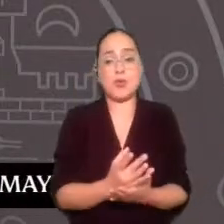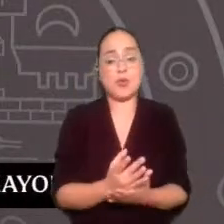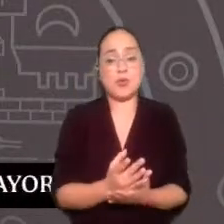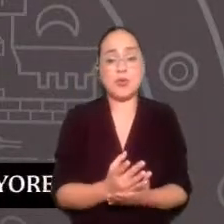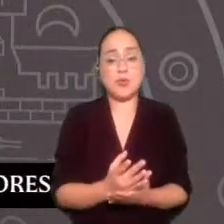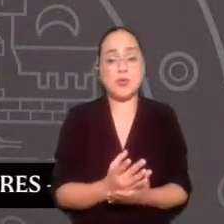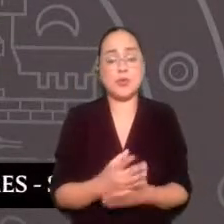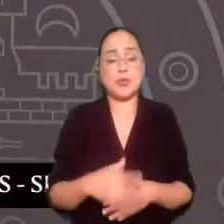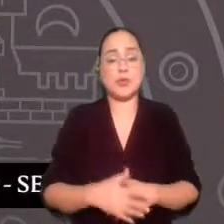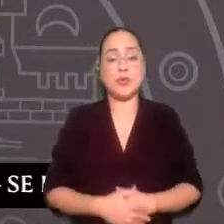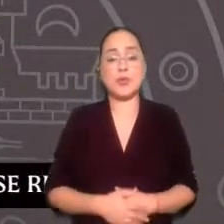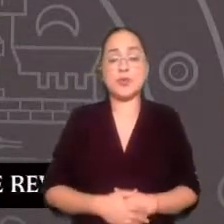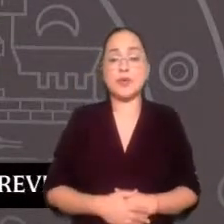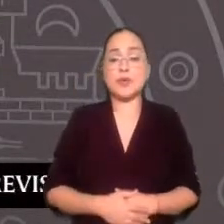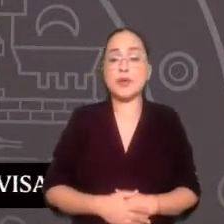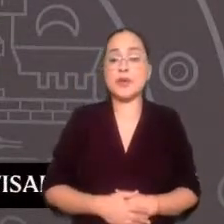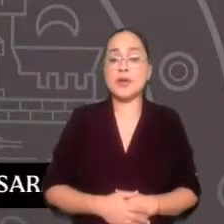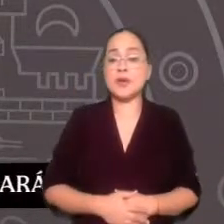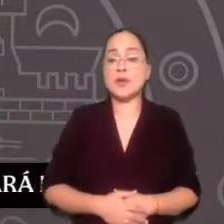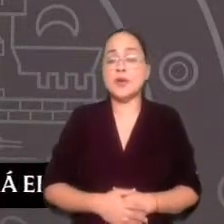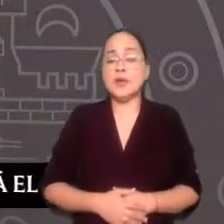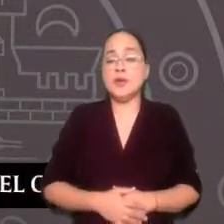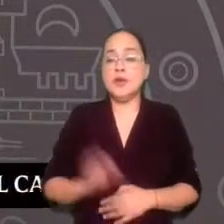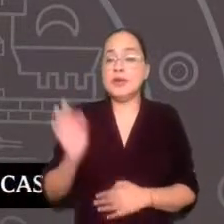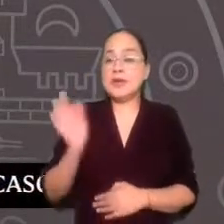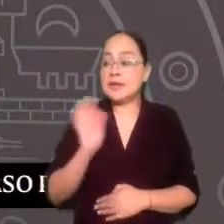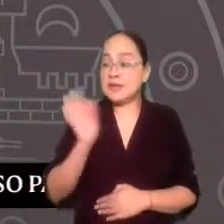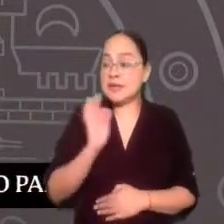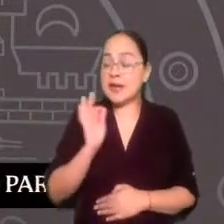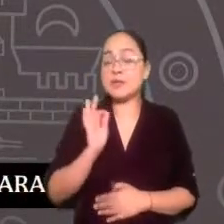Y cuando hacemos tareas públicas,